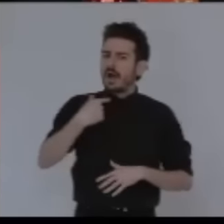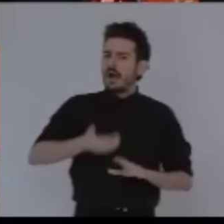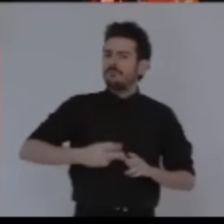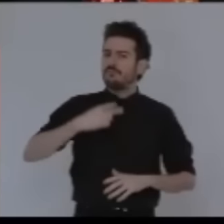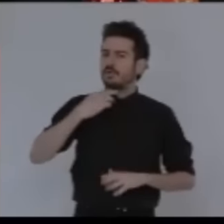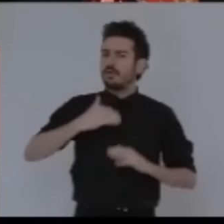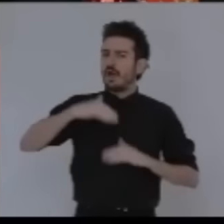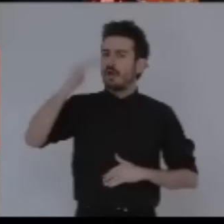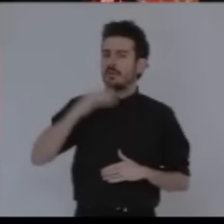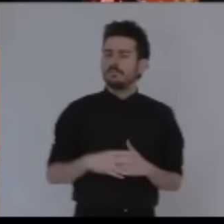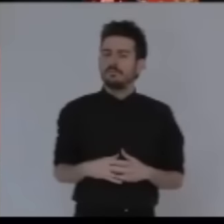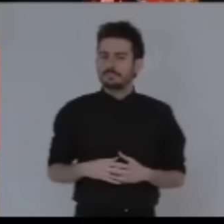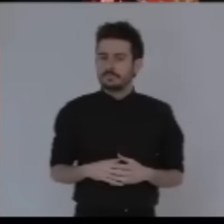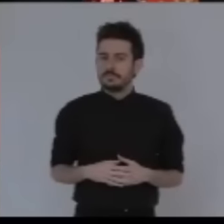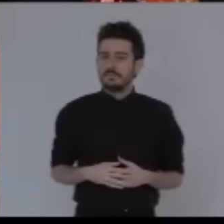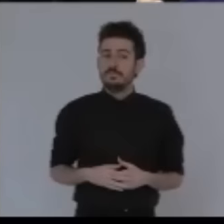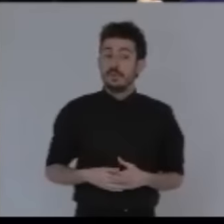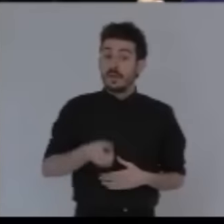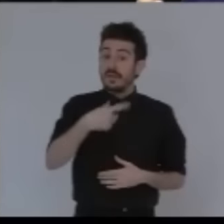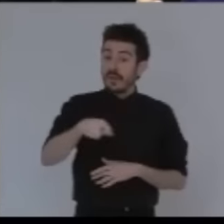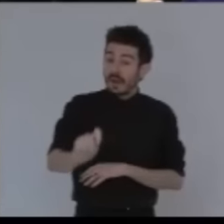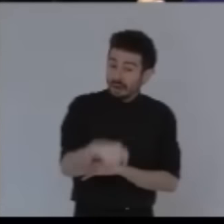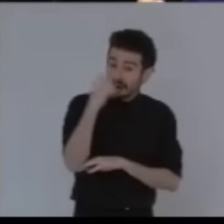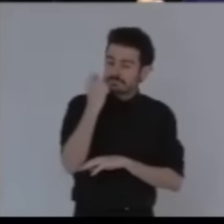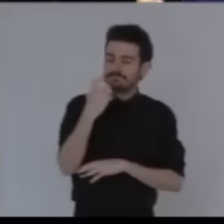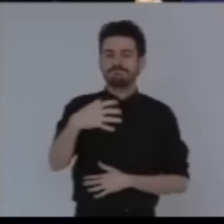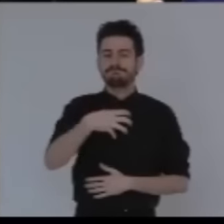no pueden salirse con la suya.